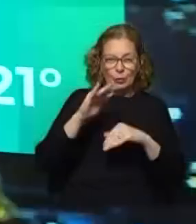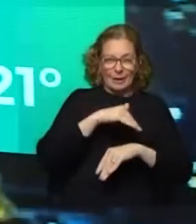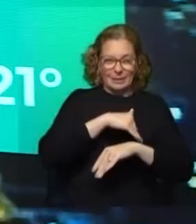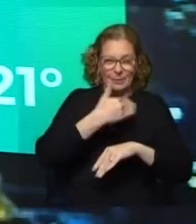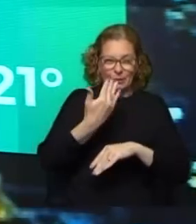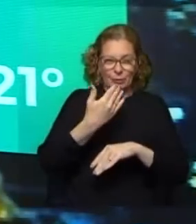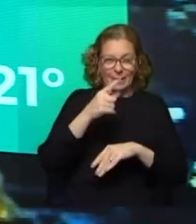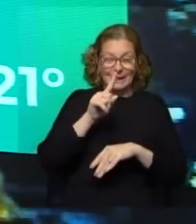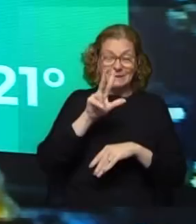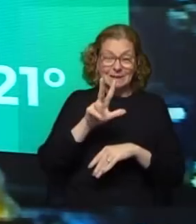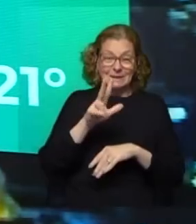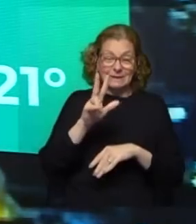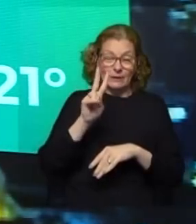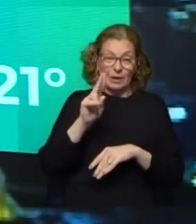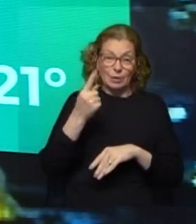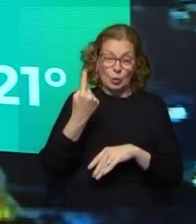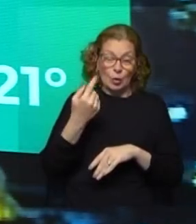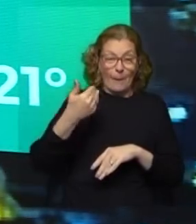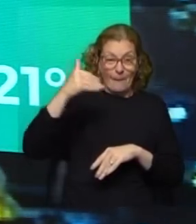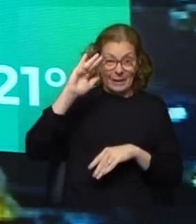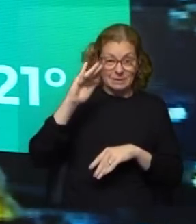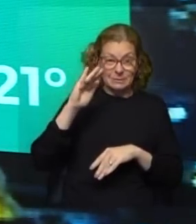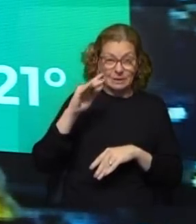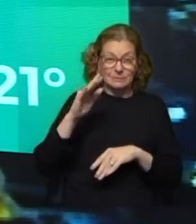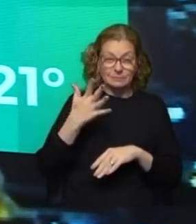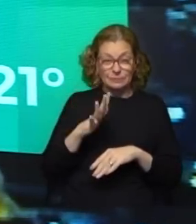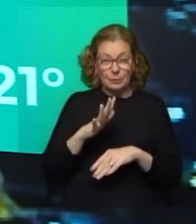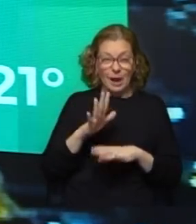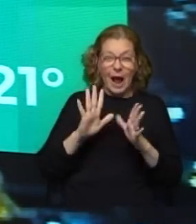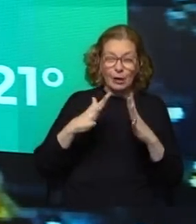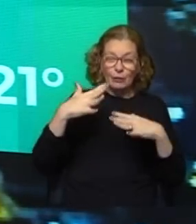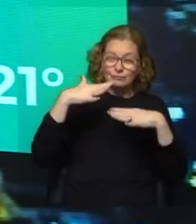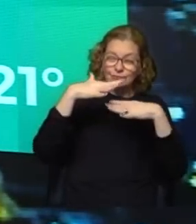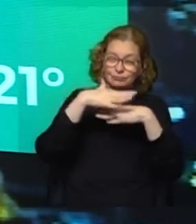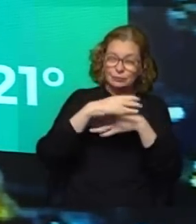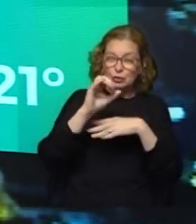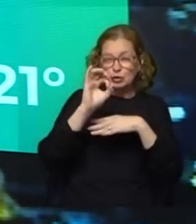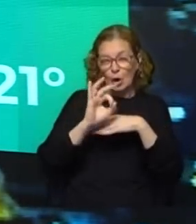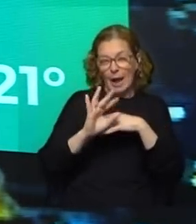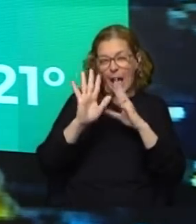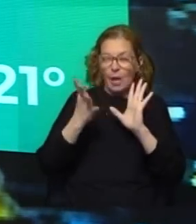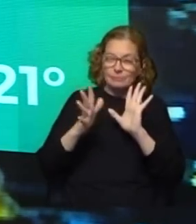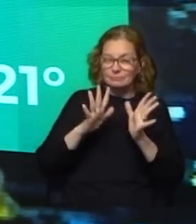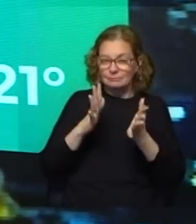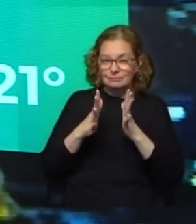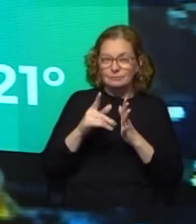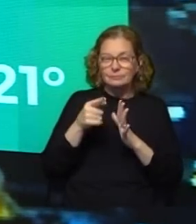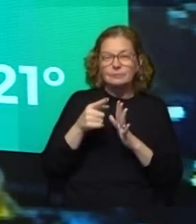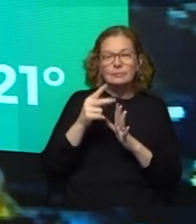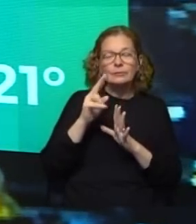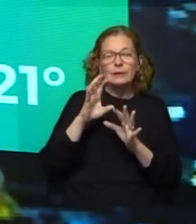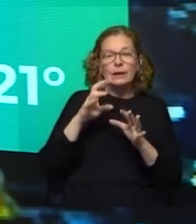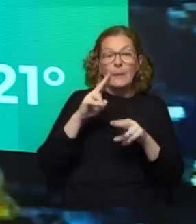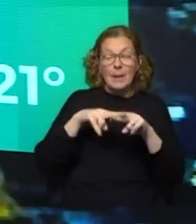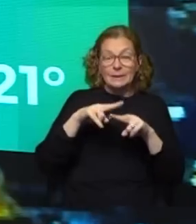la temperatura 13 la mínima 21 la máxima y está algo nuboso algo soleado es cierto eso lo previsto